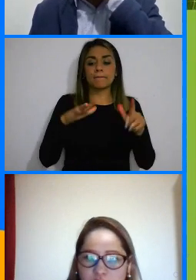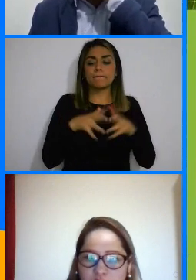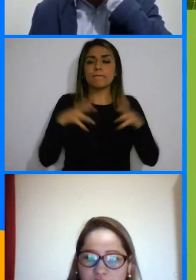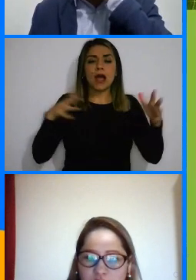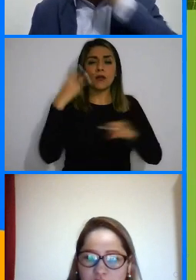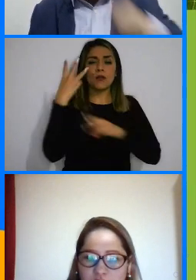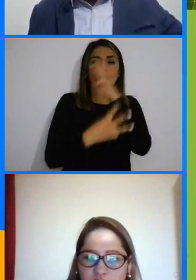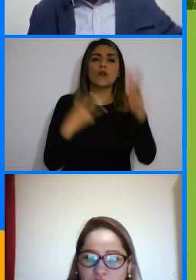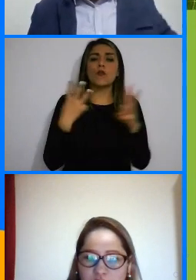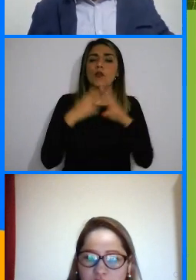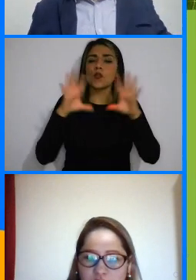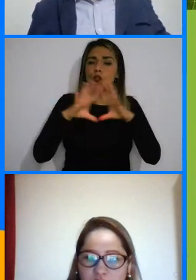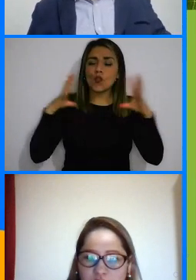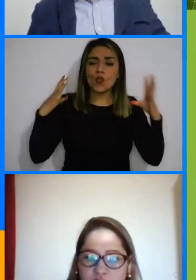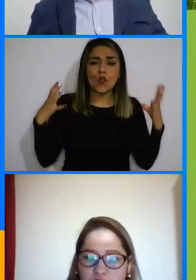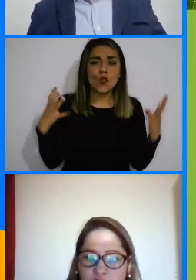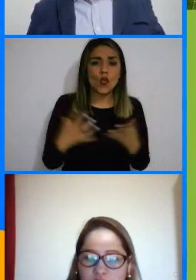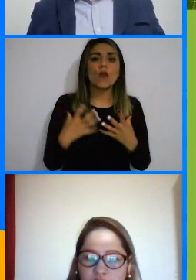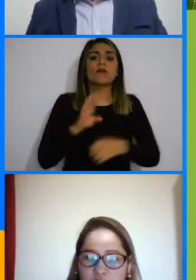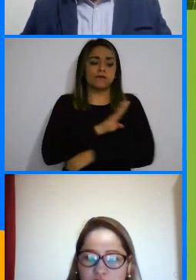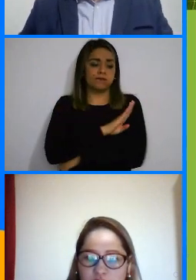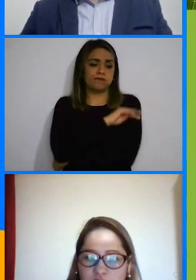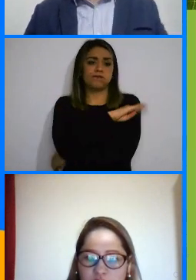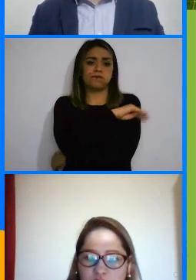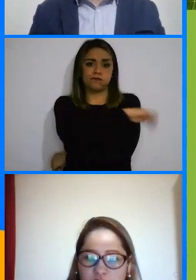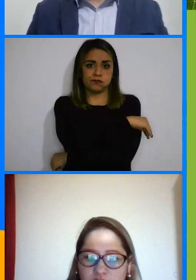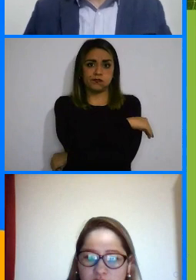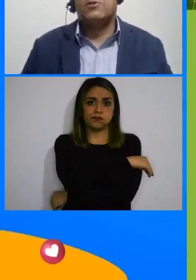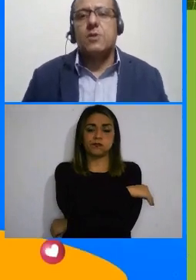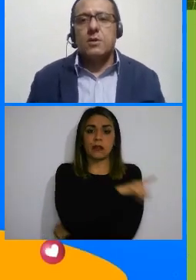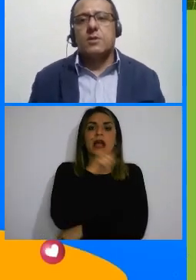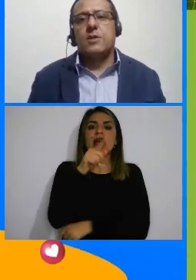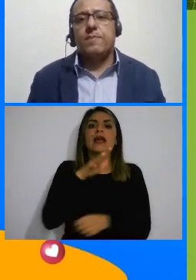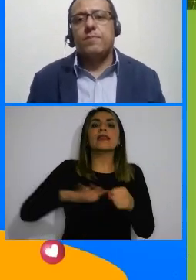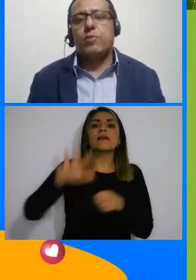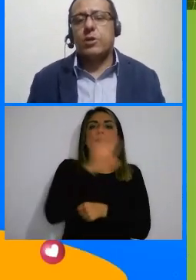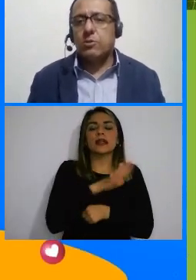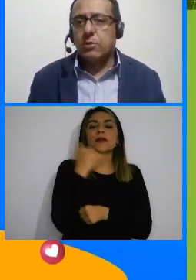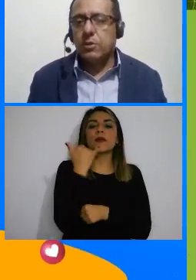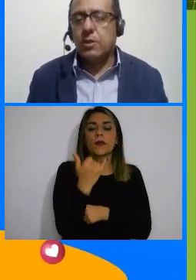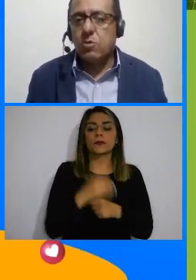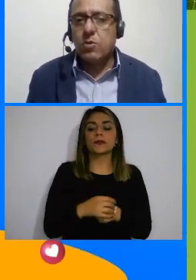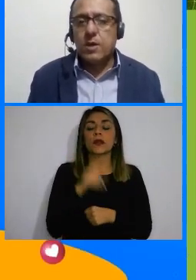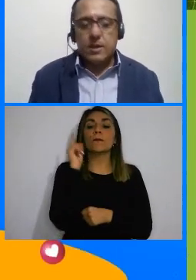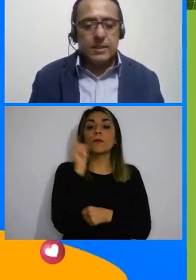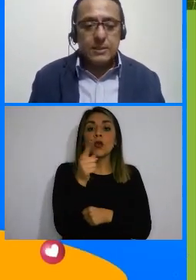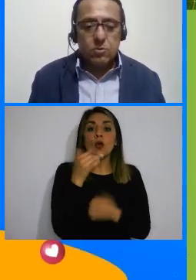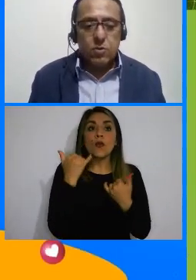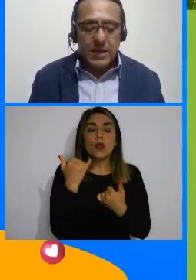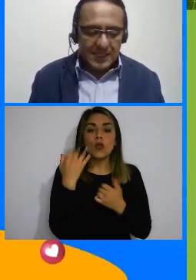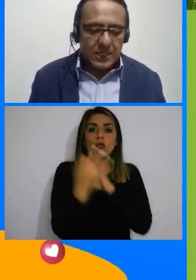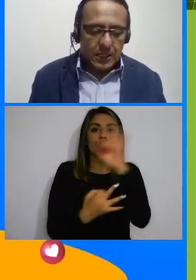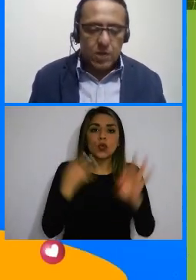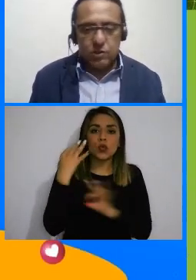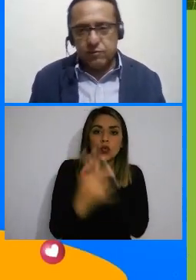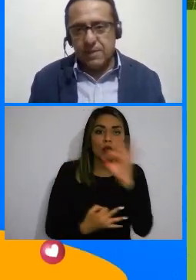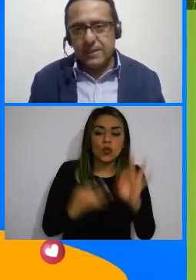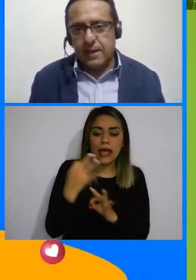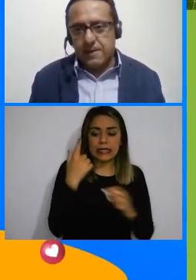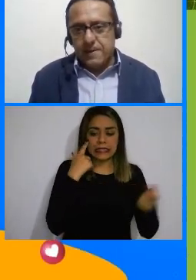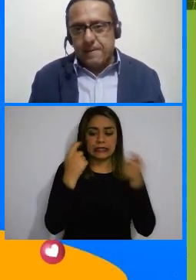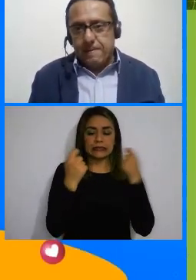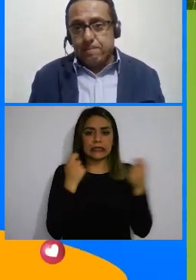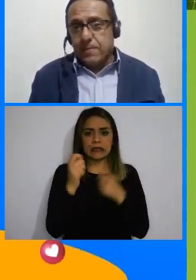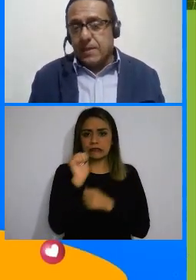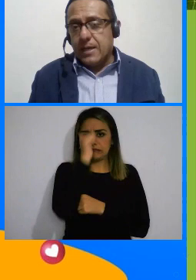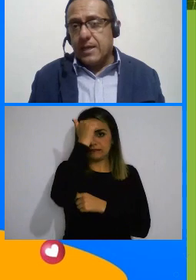mundo. ¿Sí? Conecta varios departamentos. ¿Sí? Por eso tiene es estratégico, es